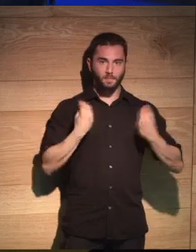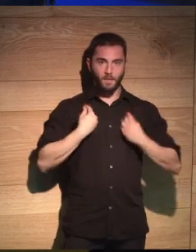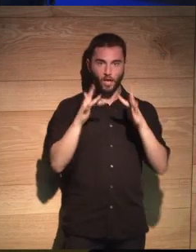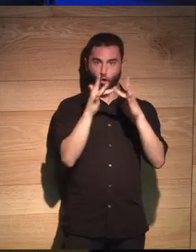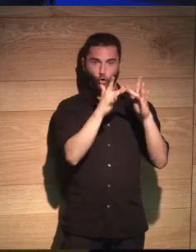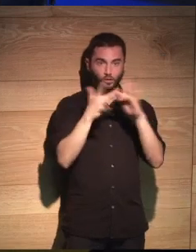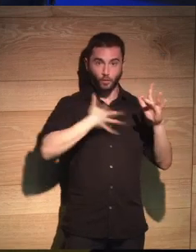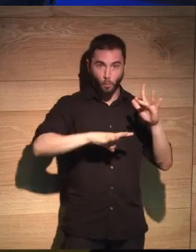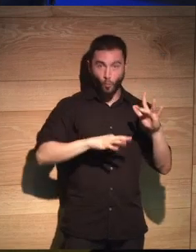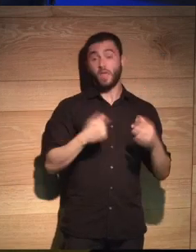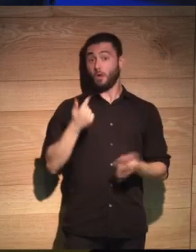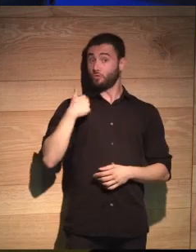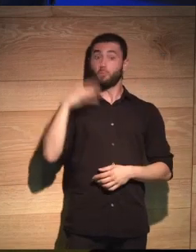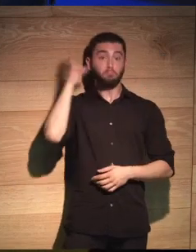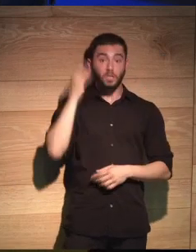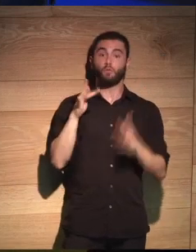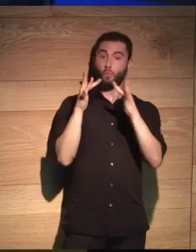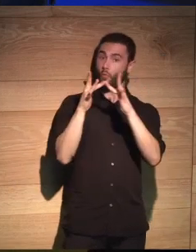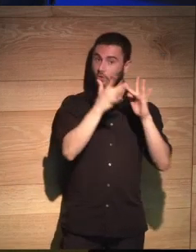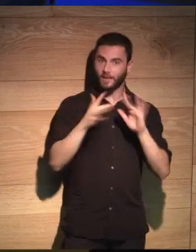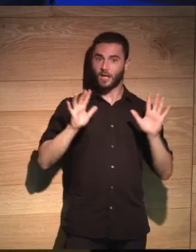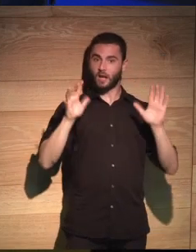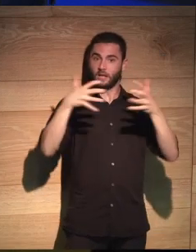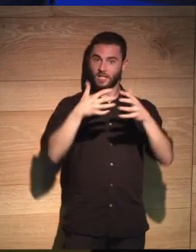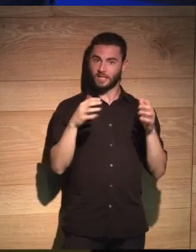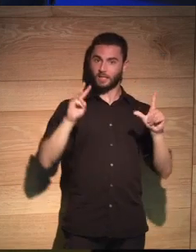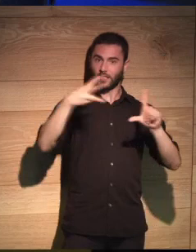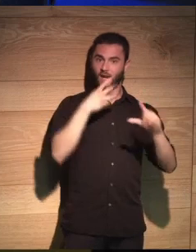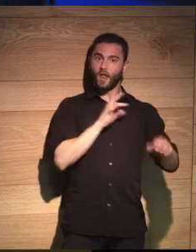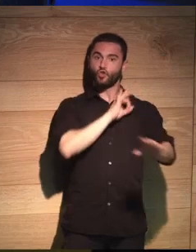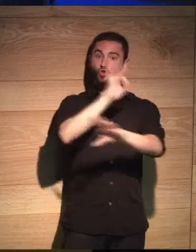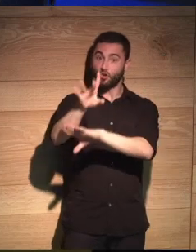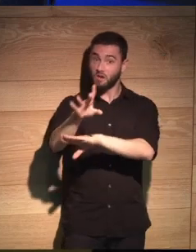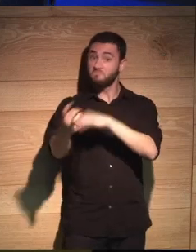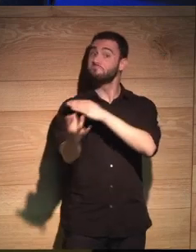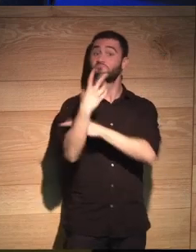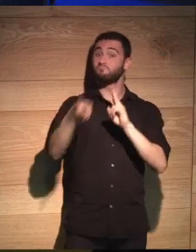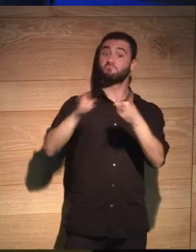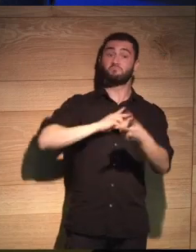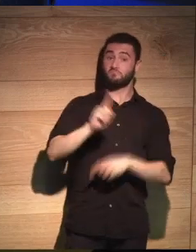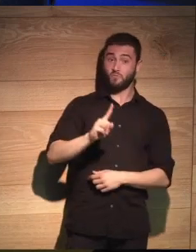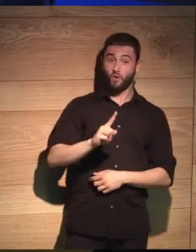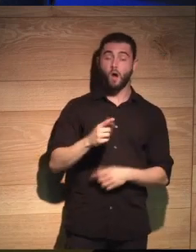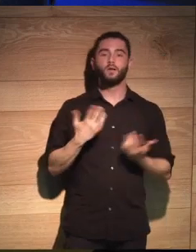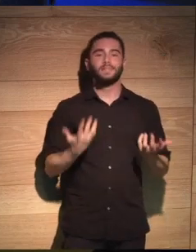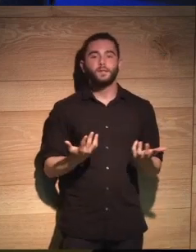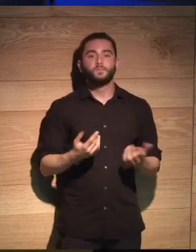ella. Luego encontró su contacto por internet también y le escribí un correo. No me contestó, y como ahí había un teléfono,